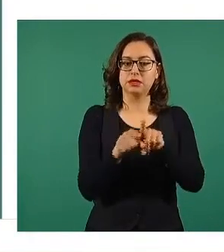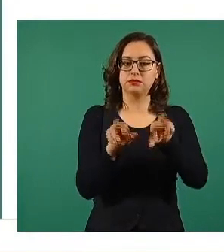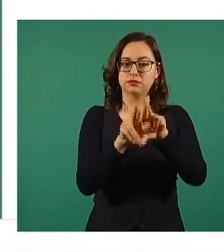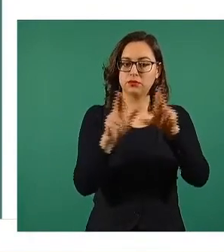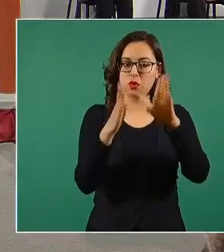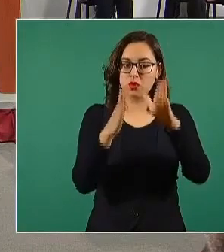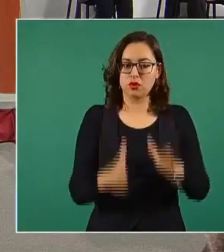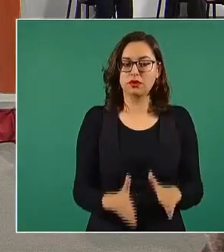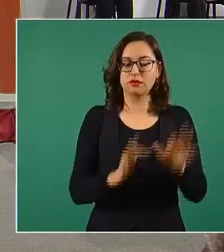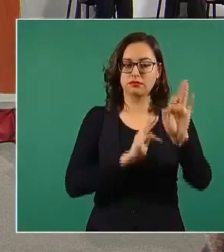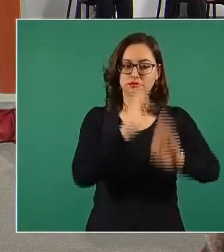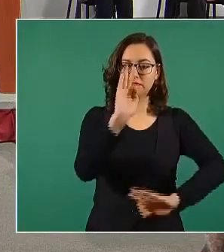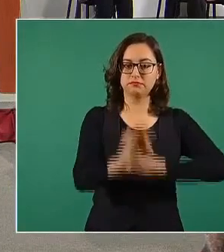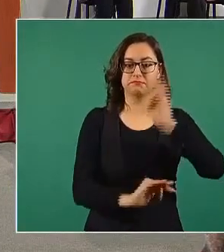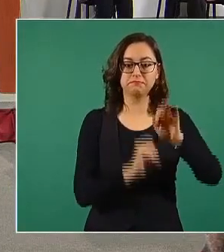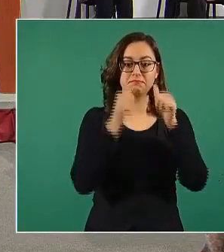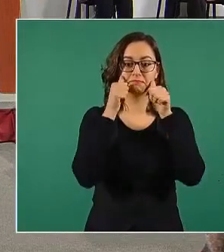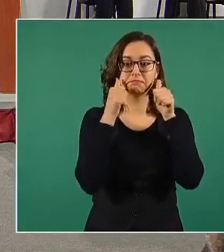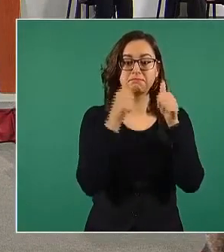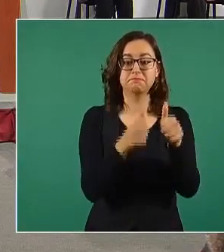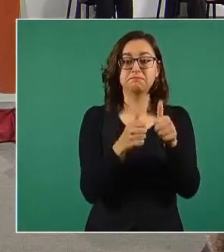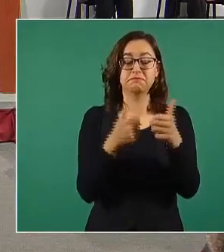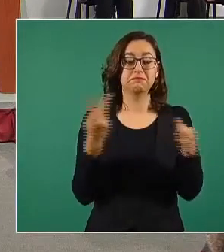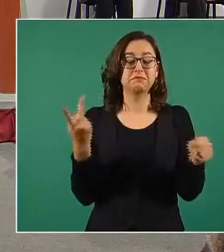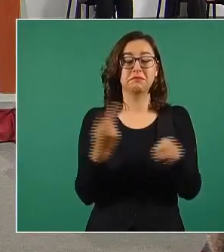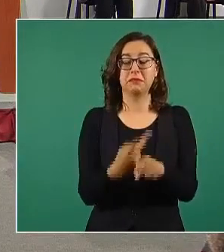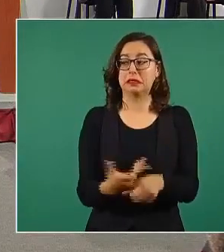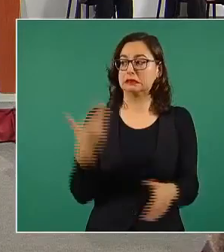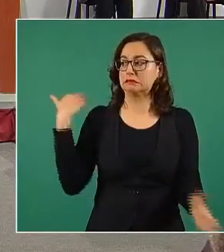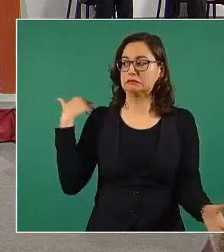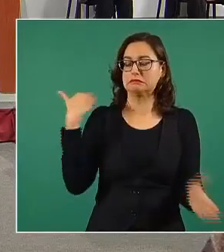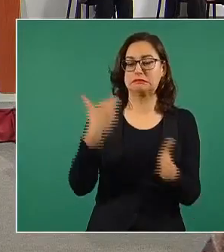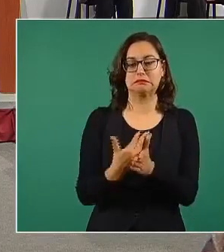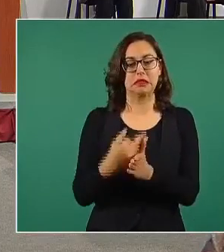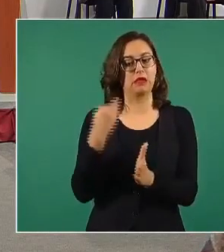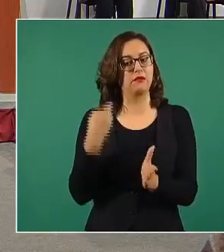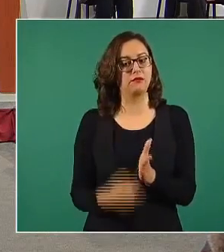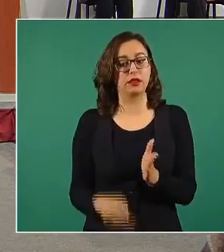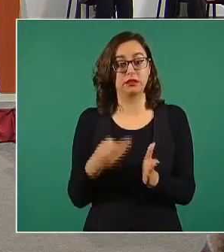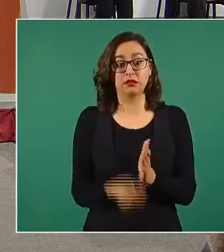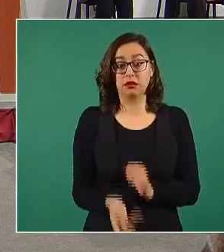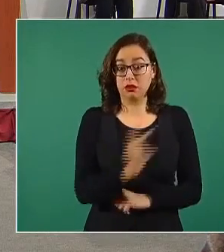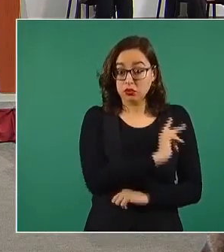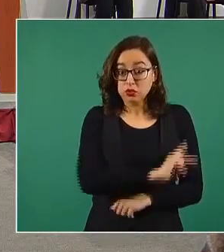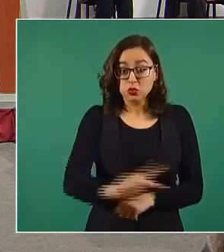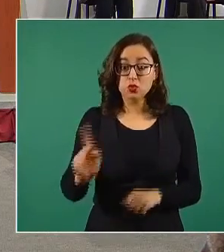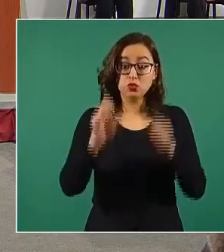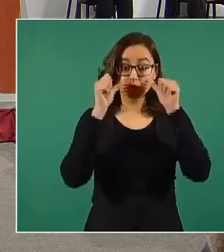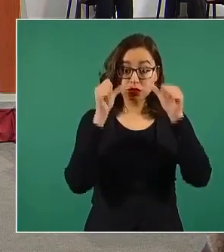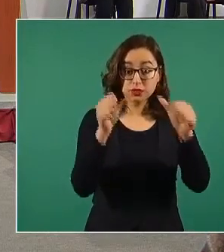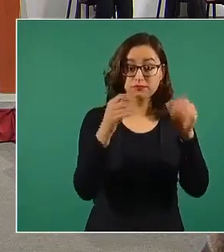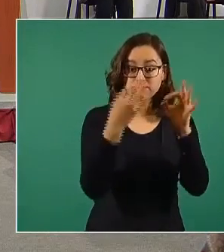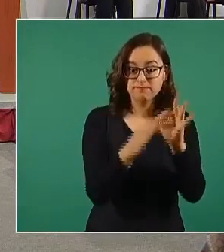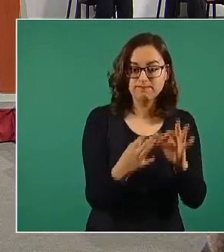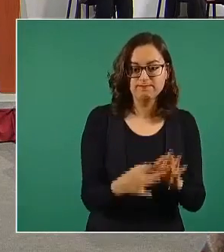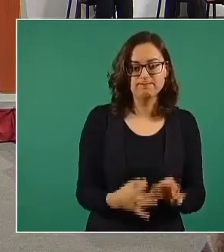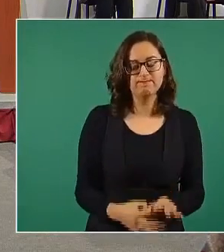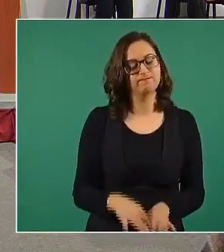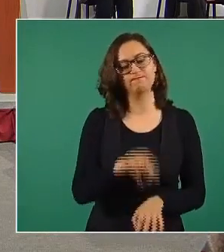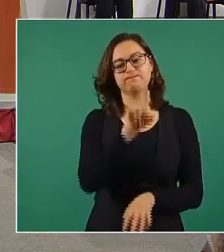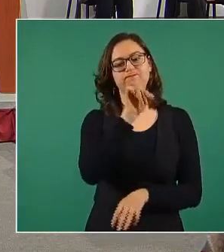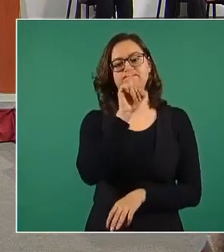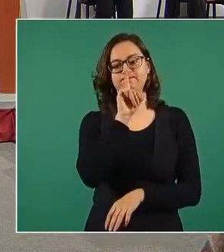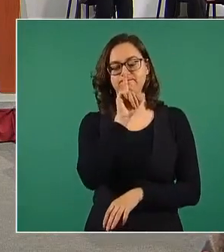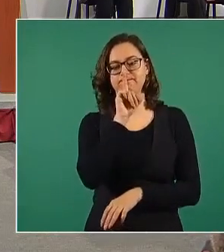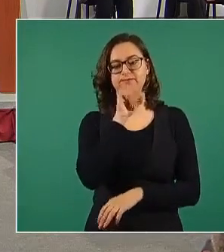que bueno, se ha carecido a nivel del Estado de una cobertura universal para todos los niños y niñas